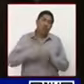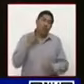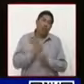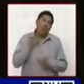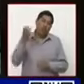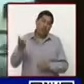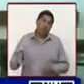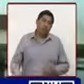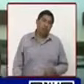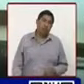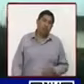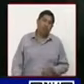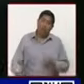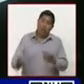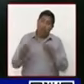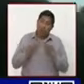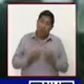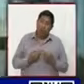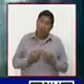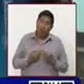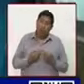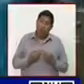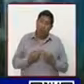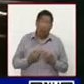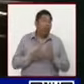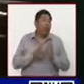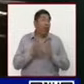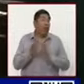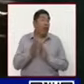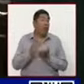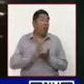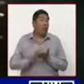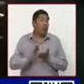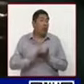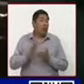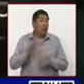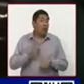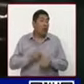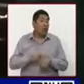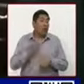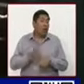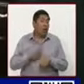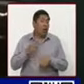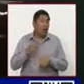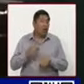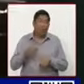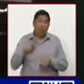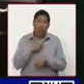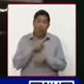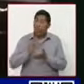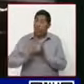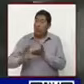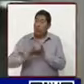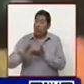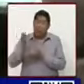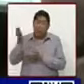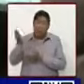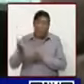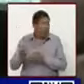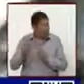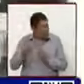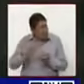deberes y nos han respondido que como Jesús ha perdonado 50 veces, que nosotros perdonemos a la señora agresora.